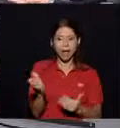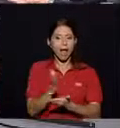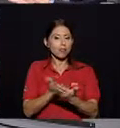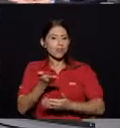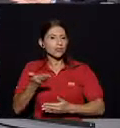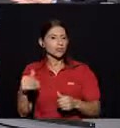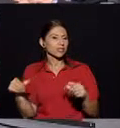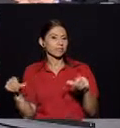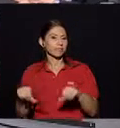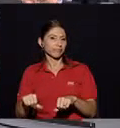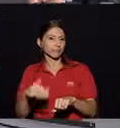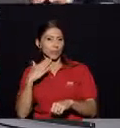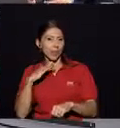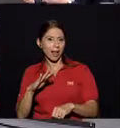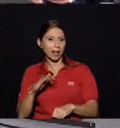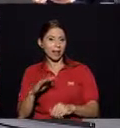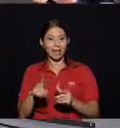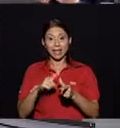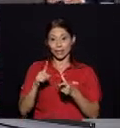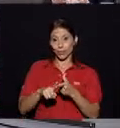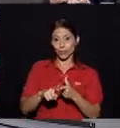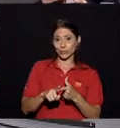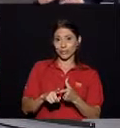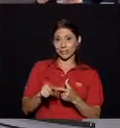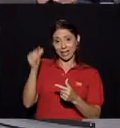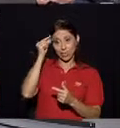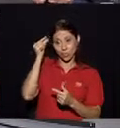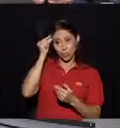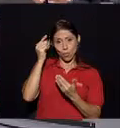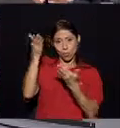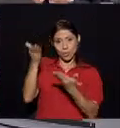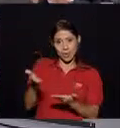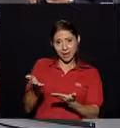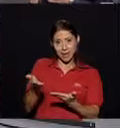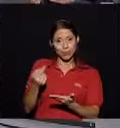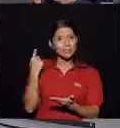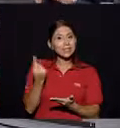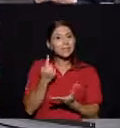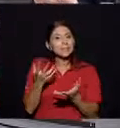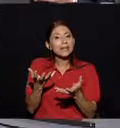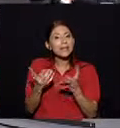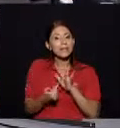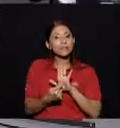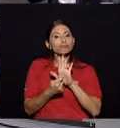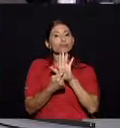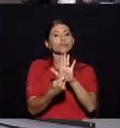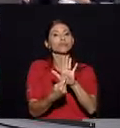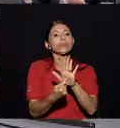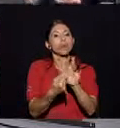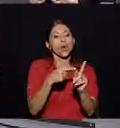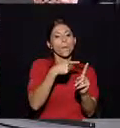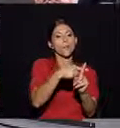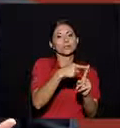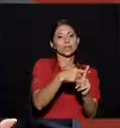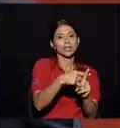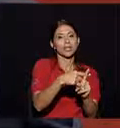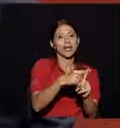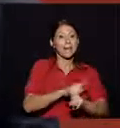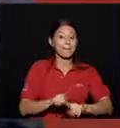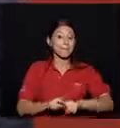en las que estamos muy mal. Entonces, quienes son gobierno, por ejemplo, van a tender a mostrar la parte más